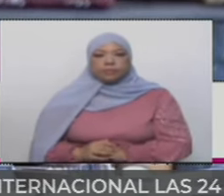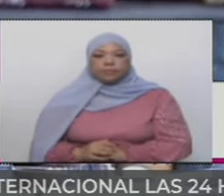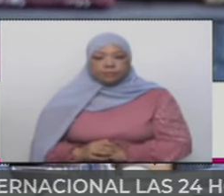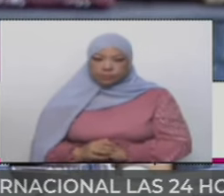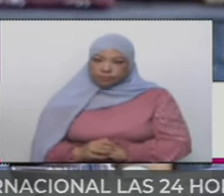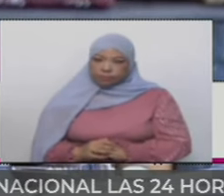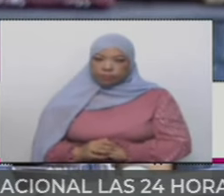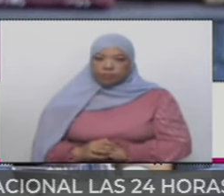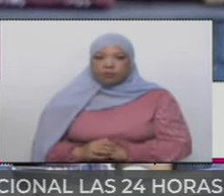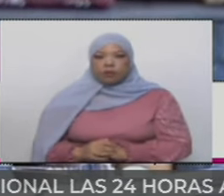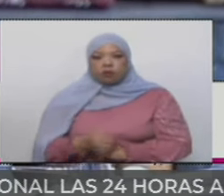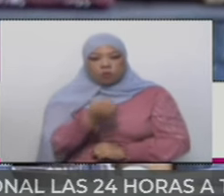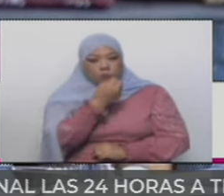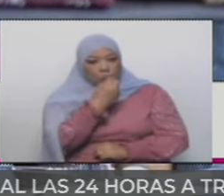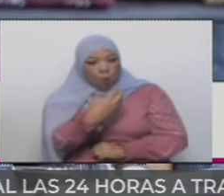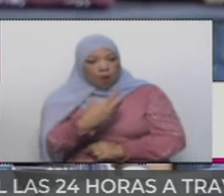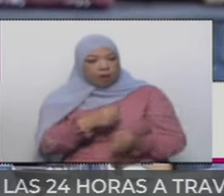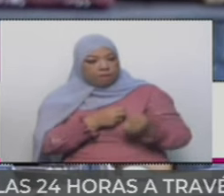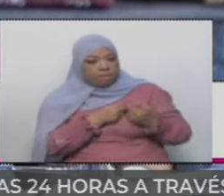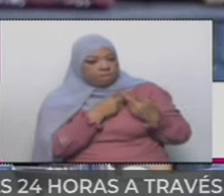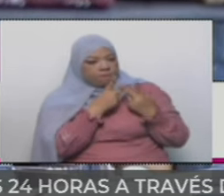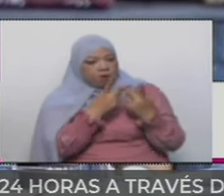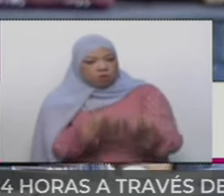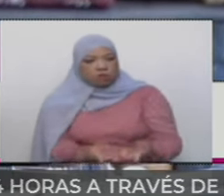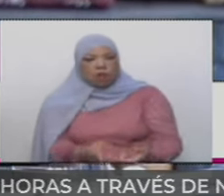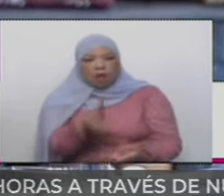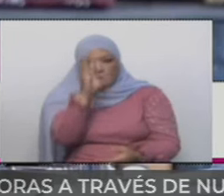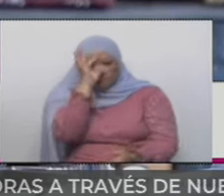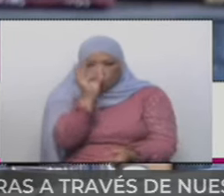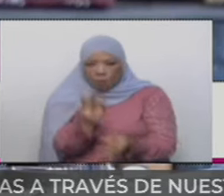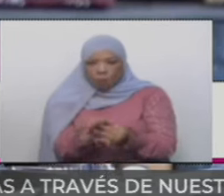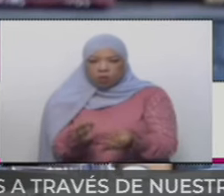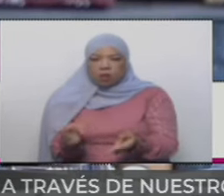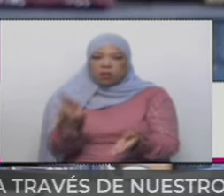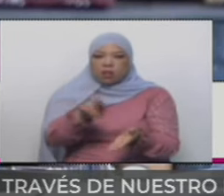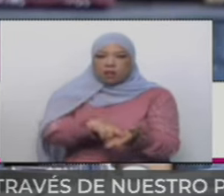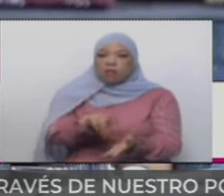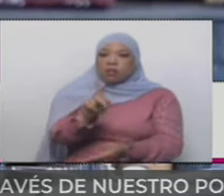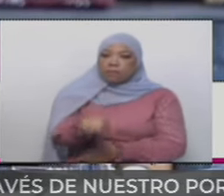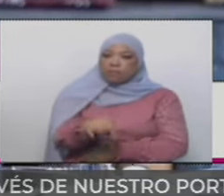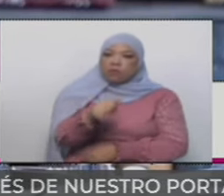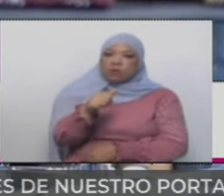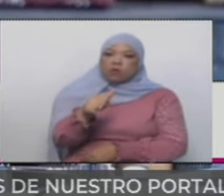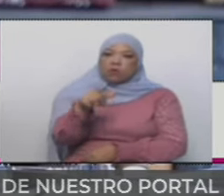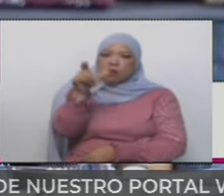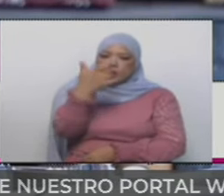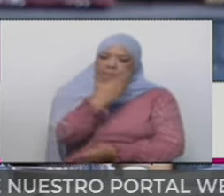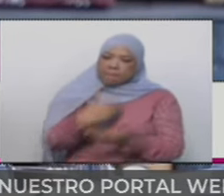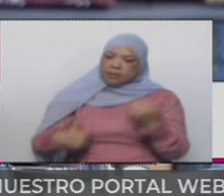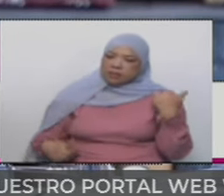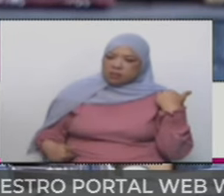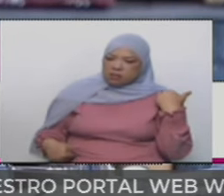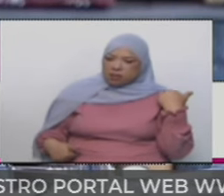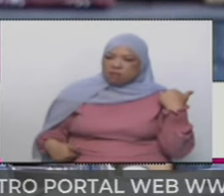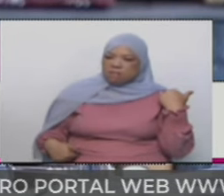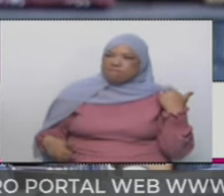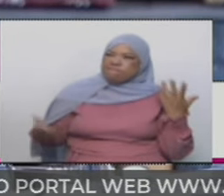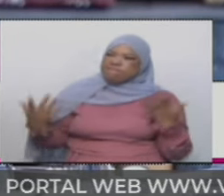con tu buena voluntad, con tu buena fe, al revés también. Cuando un presidente